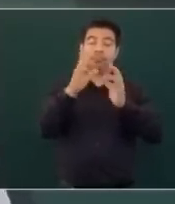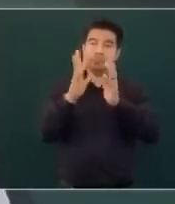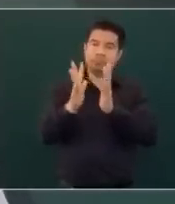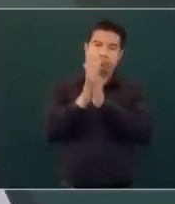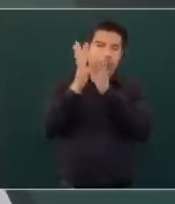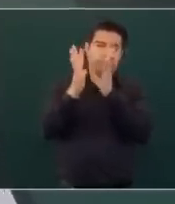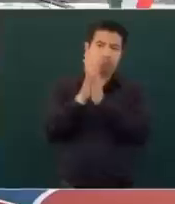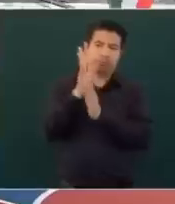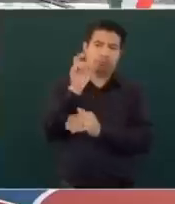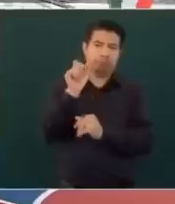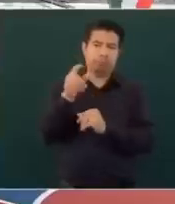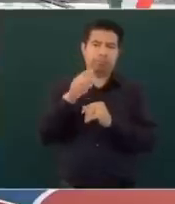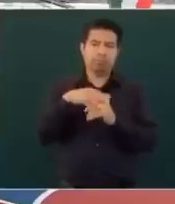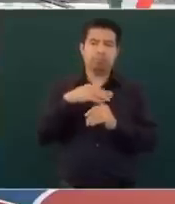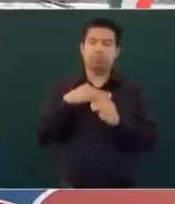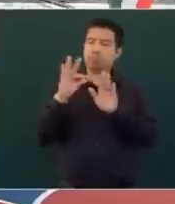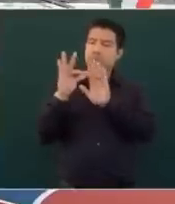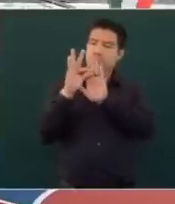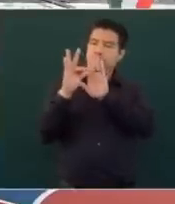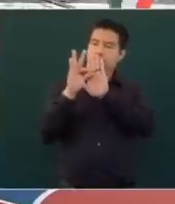bajo requisitos